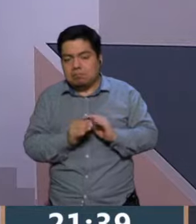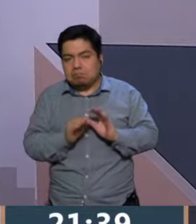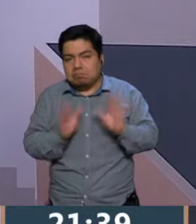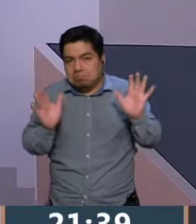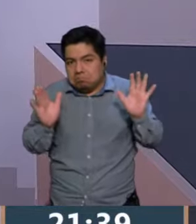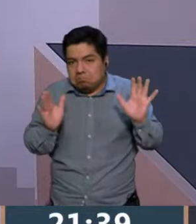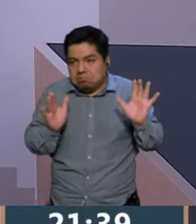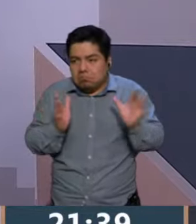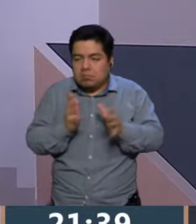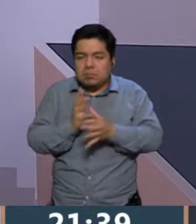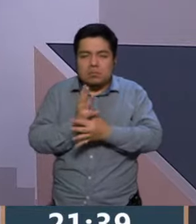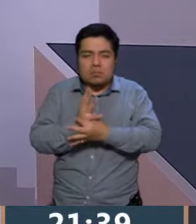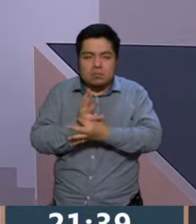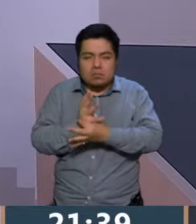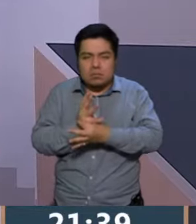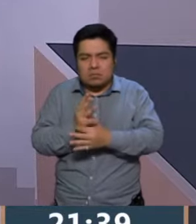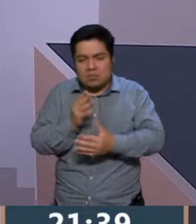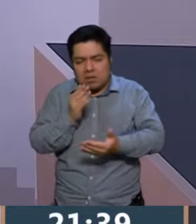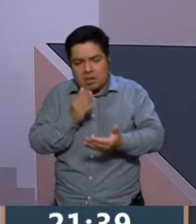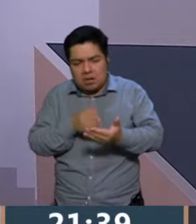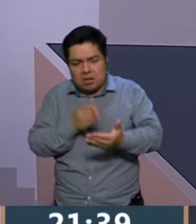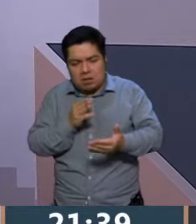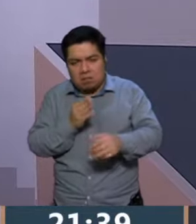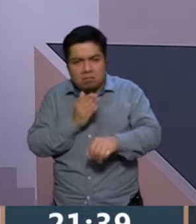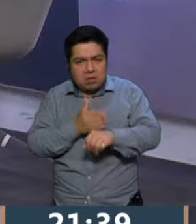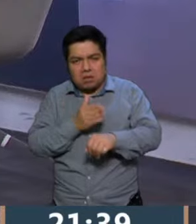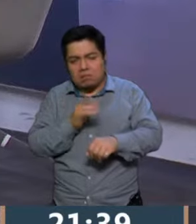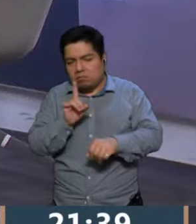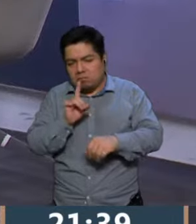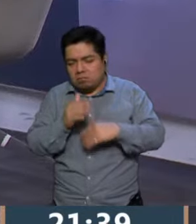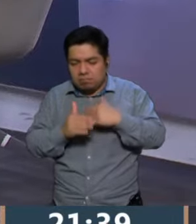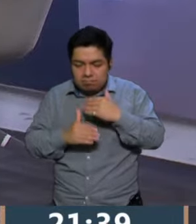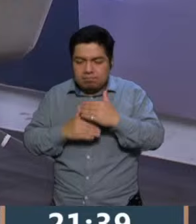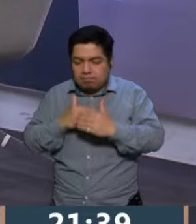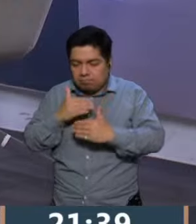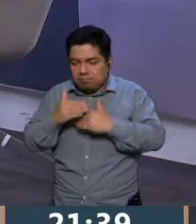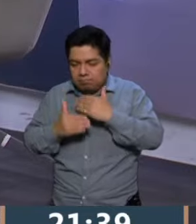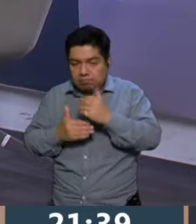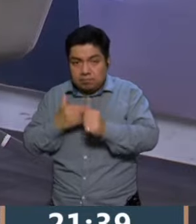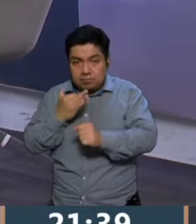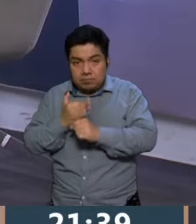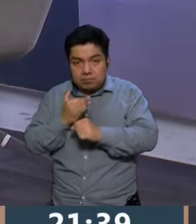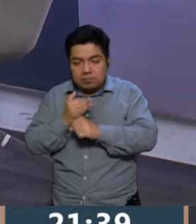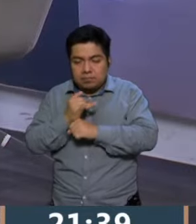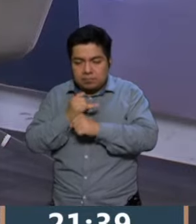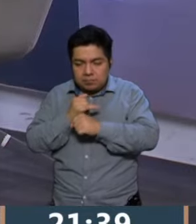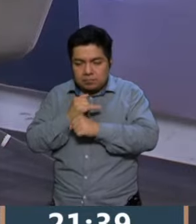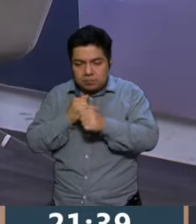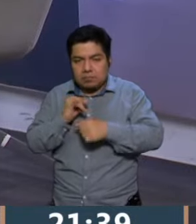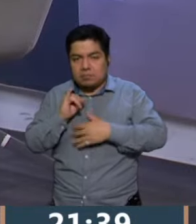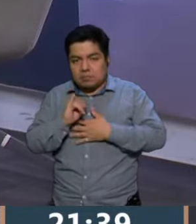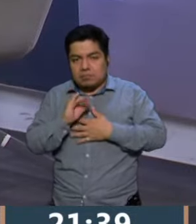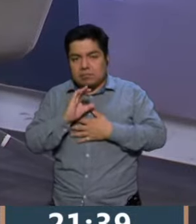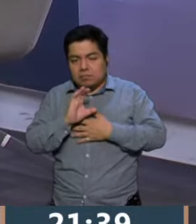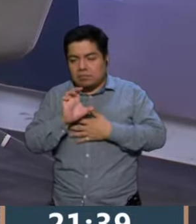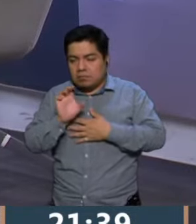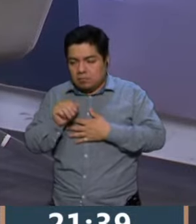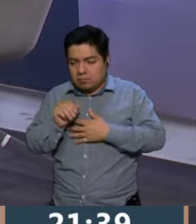digamos, sancionado. Apenas es un procedimiento que se va a investigar. De hecho, el instituto no va a